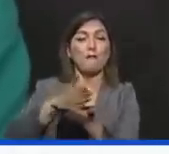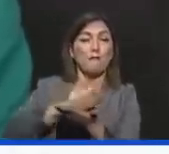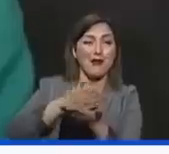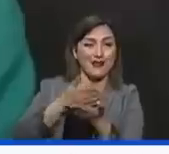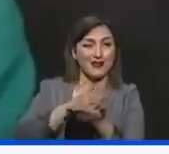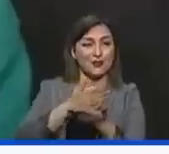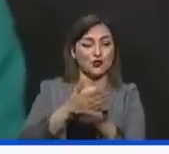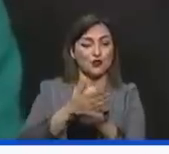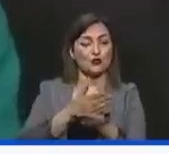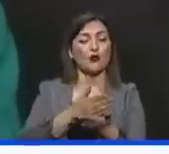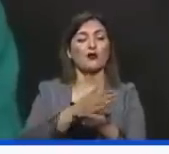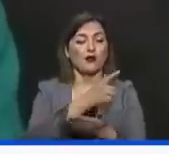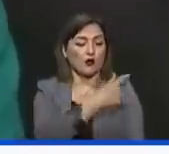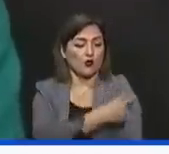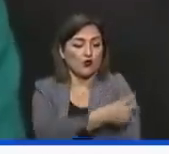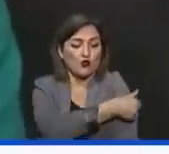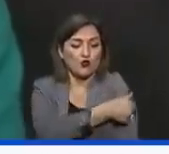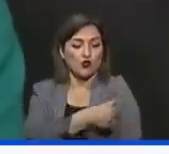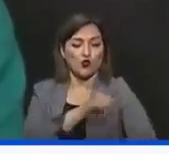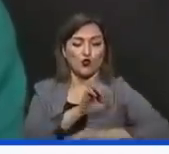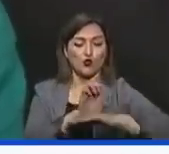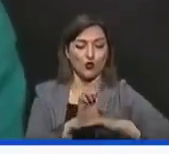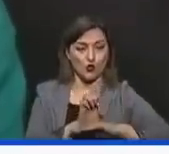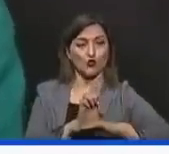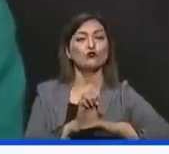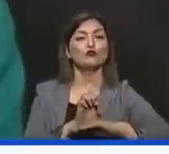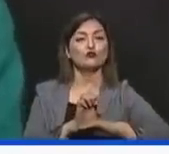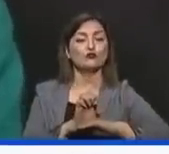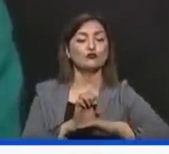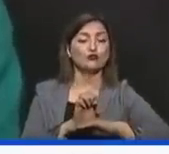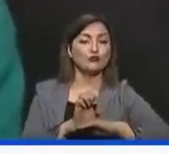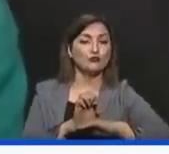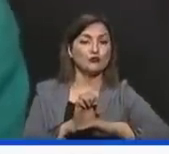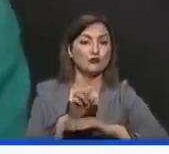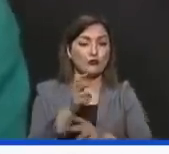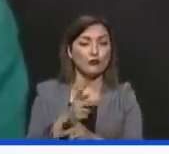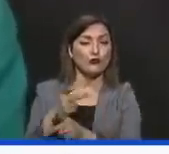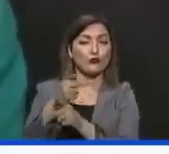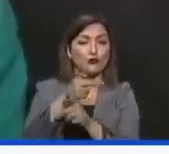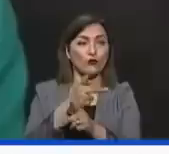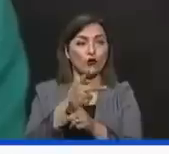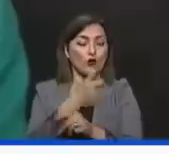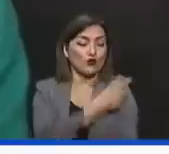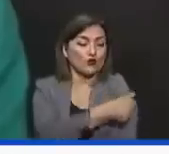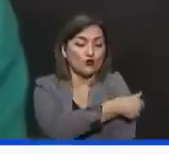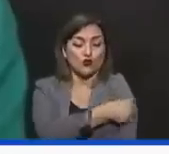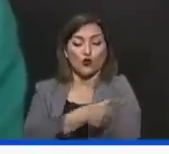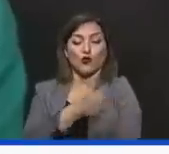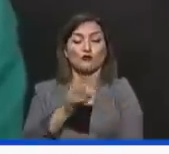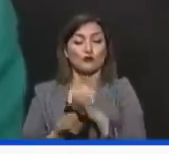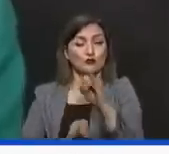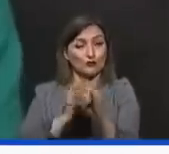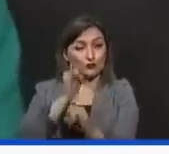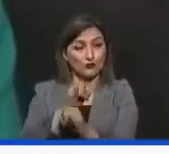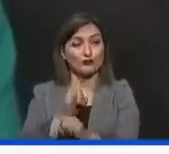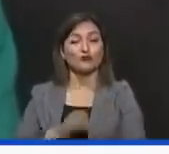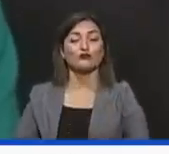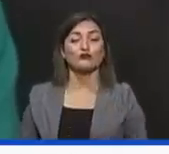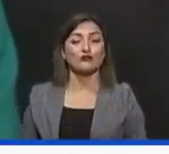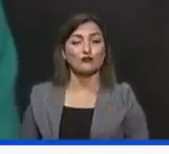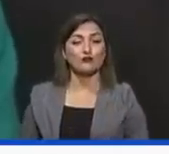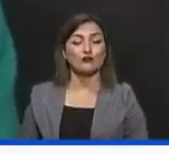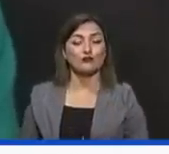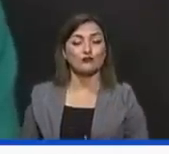con la cruz roja ecuatoriana y con él con el consejo de la cruz roja internacional el